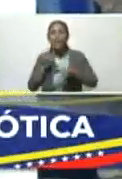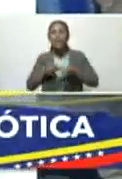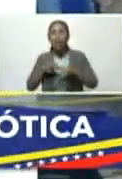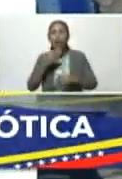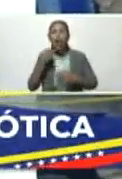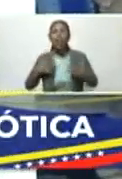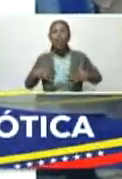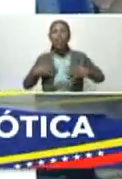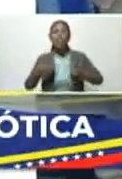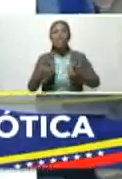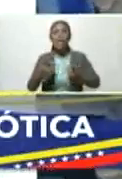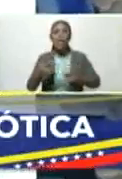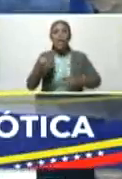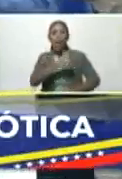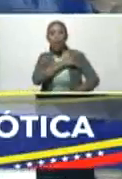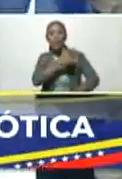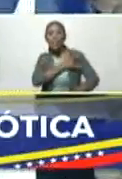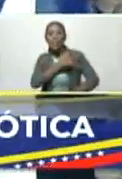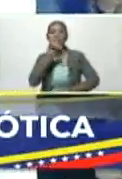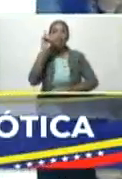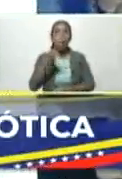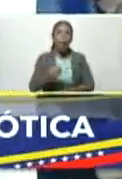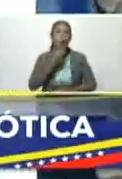la juventud de las universidades,